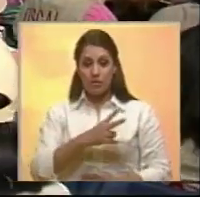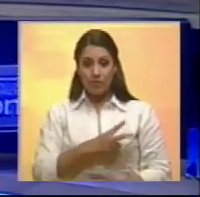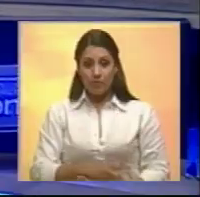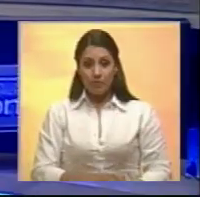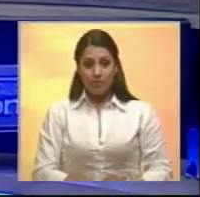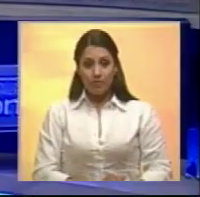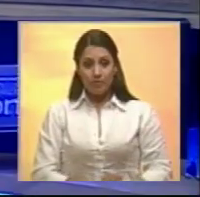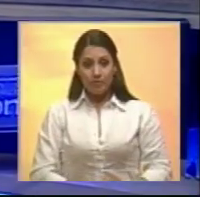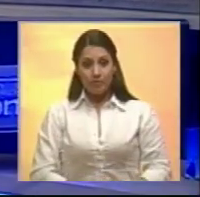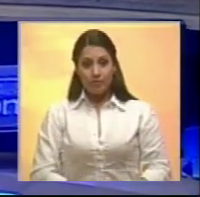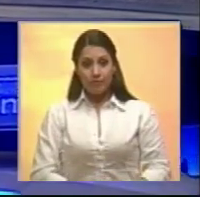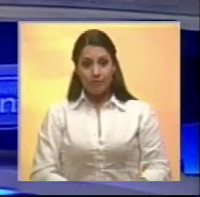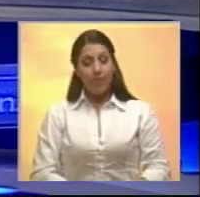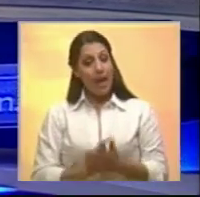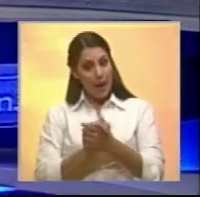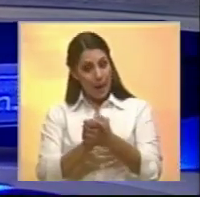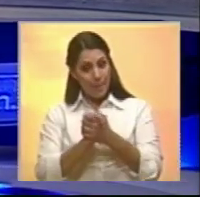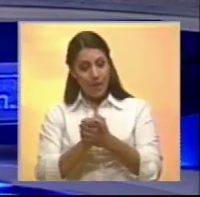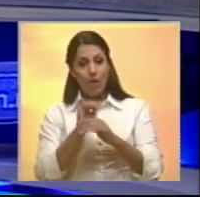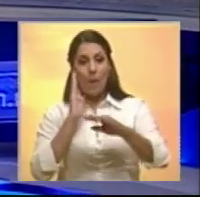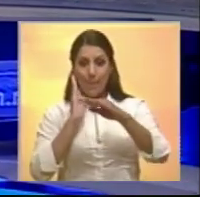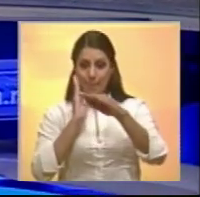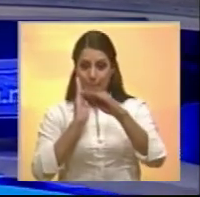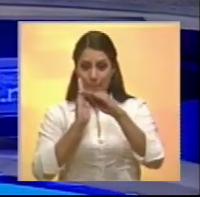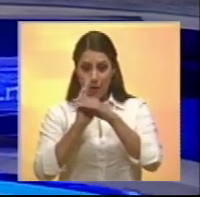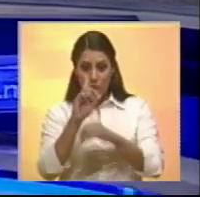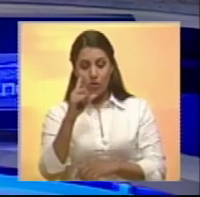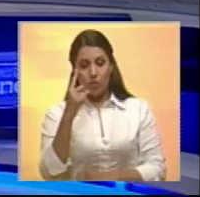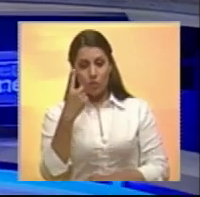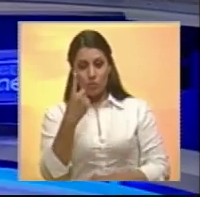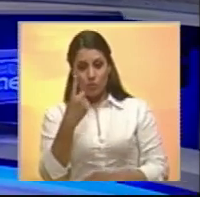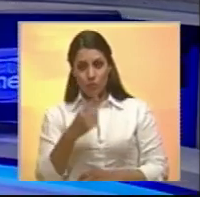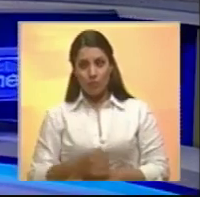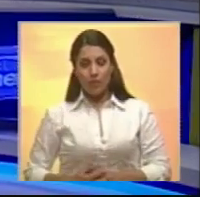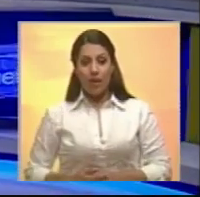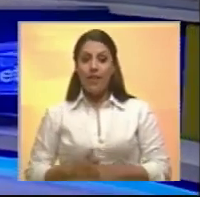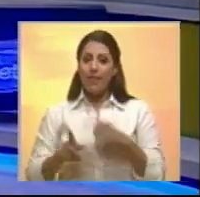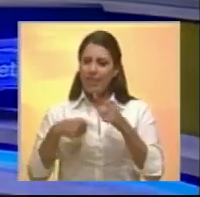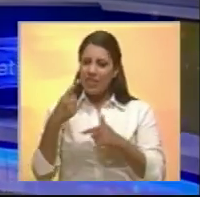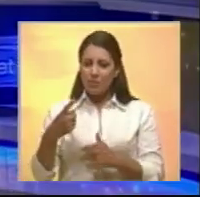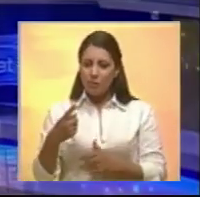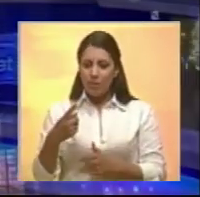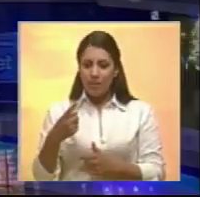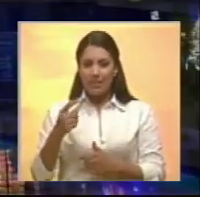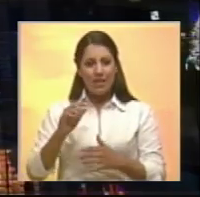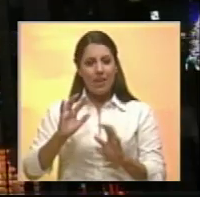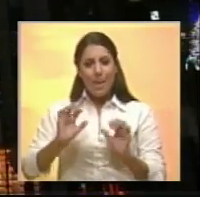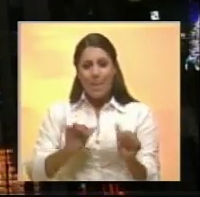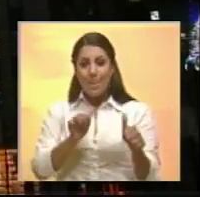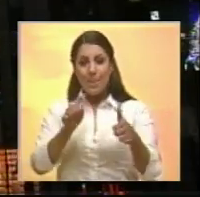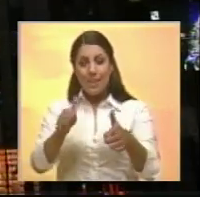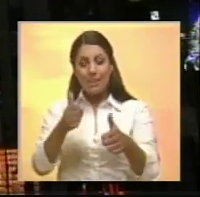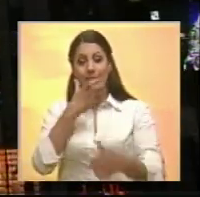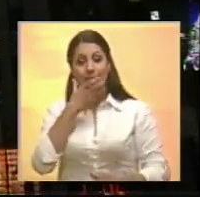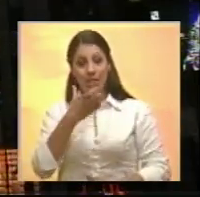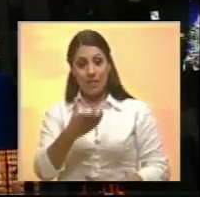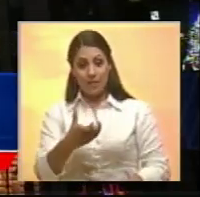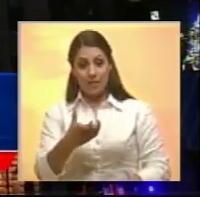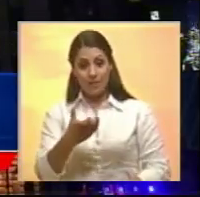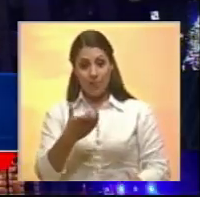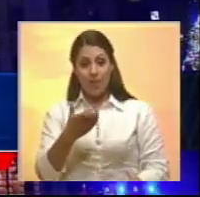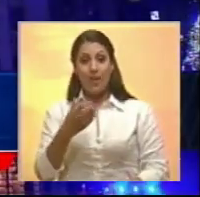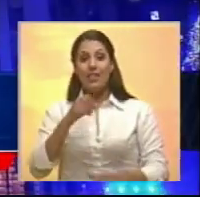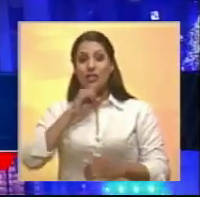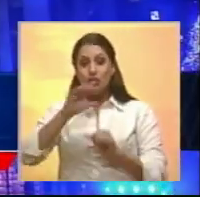Venevisión. Amigos, momento de hacer nuestra primera pausa. Y al regreso arrancó la Navidad.